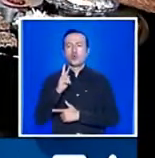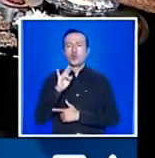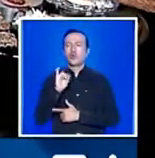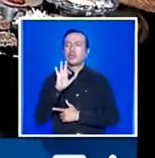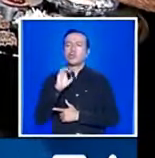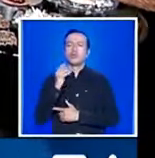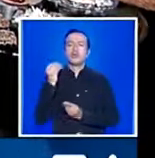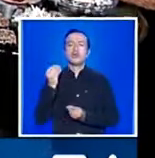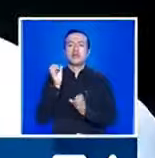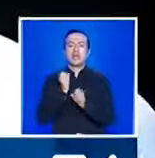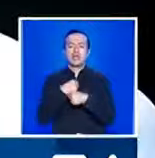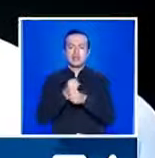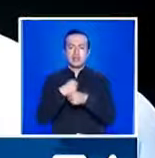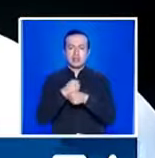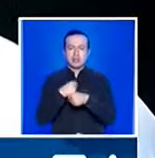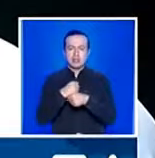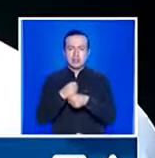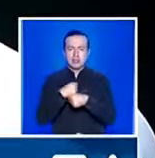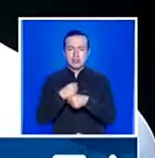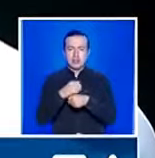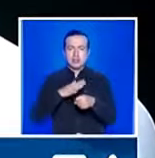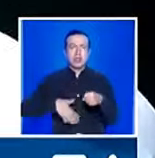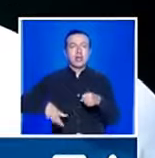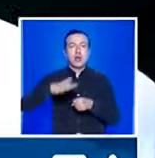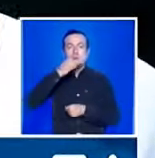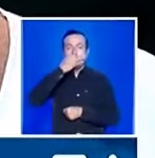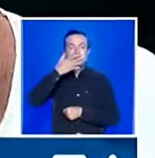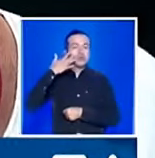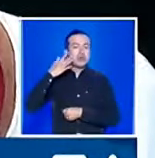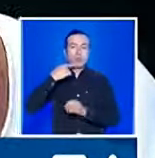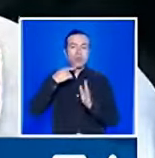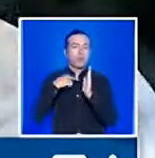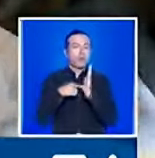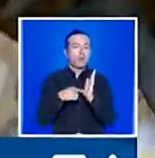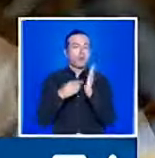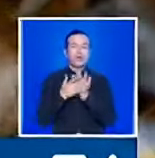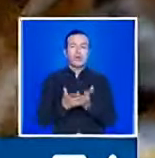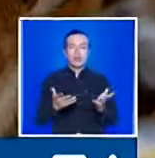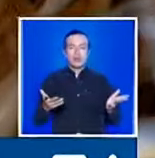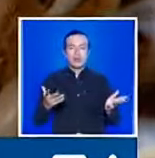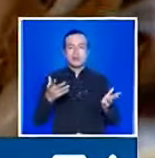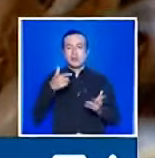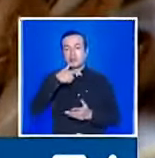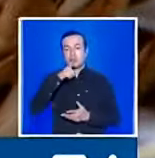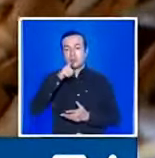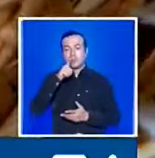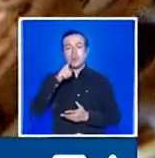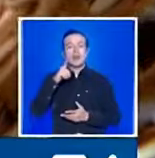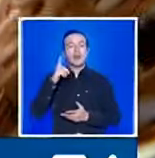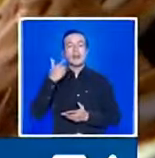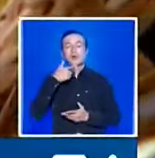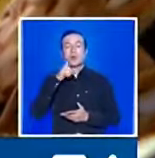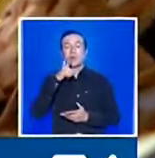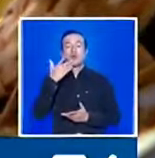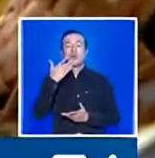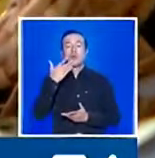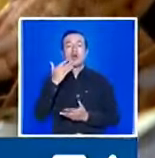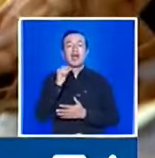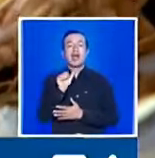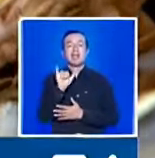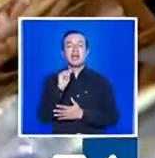dedica a la elaboración de productos exóticos de la selva, como por ejemplo un licor crema con